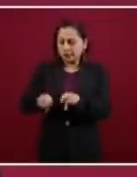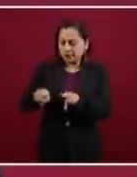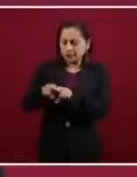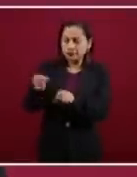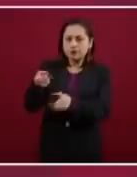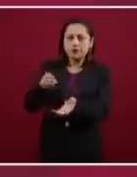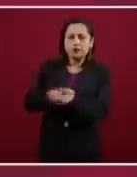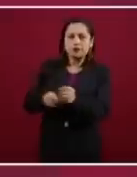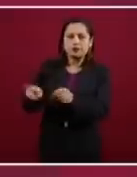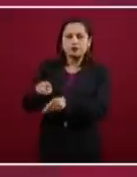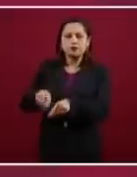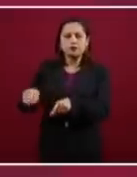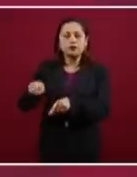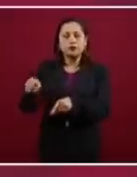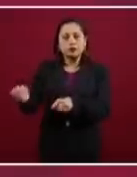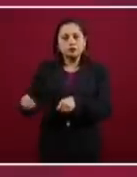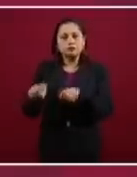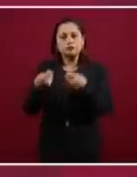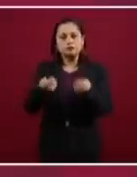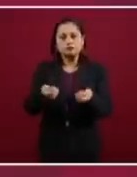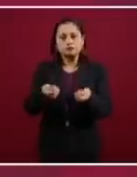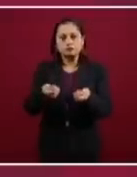los dueños de los medios